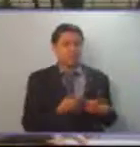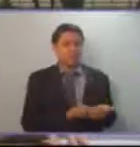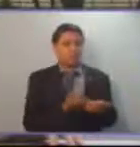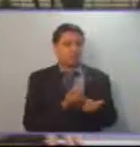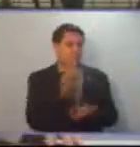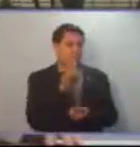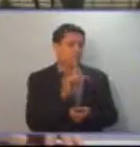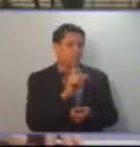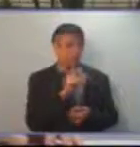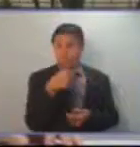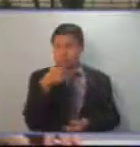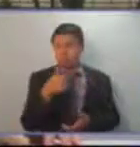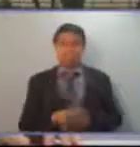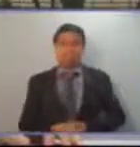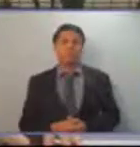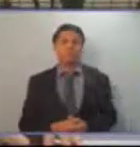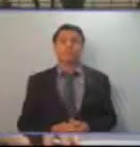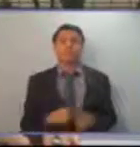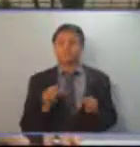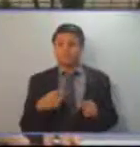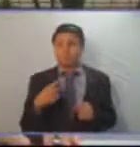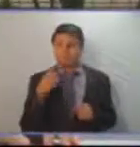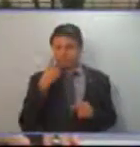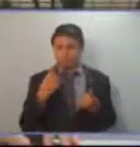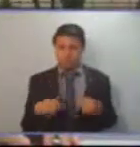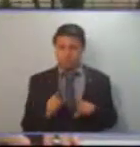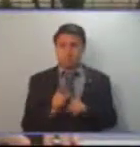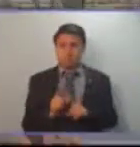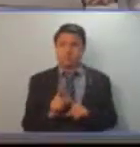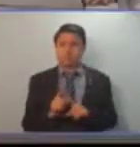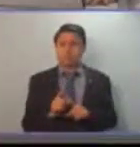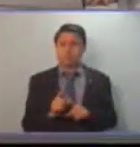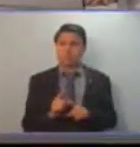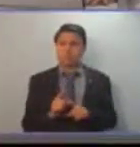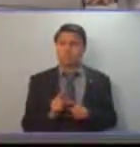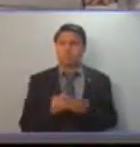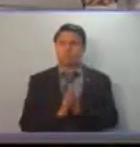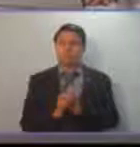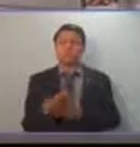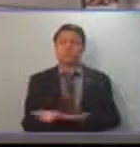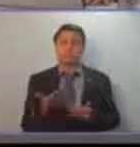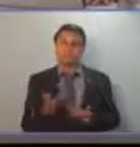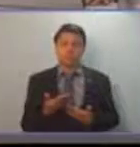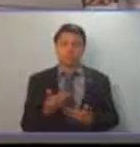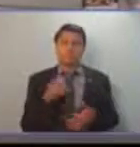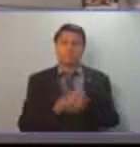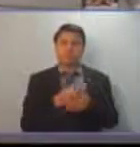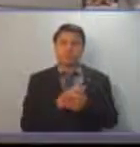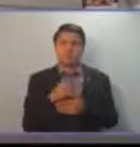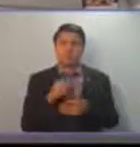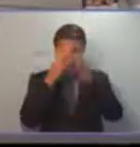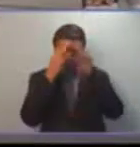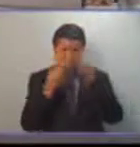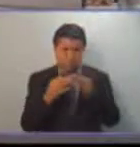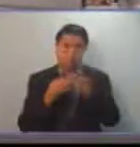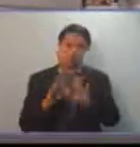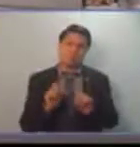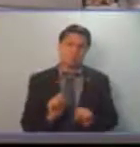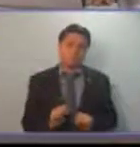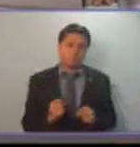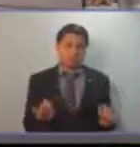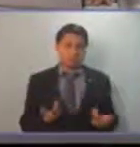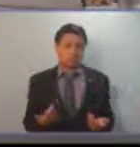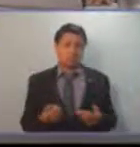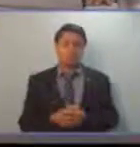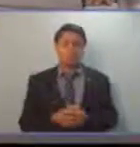Y no es bueno estar permanentemente apelando a esa voluntad, si se puede